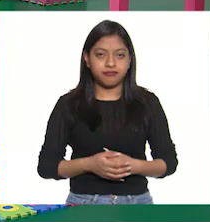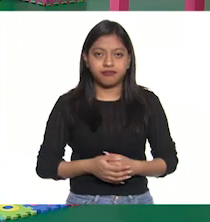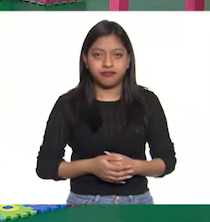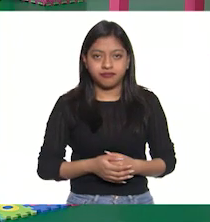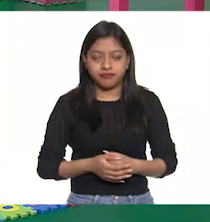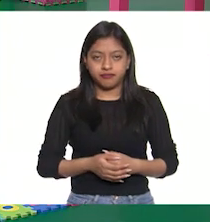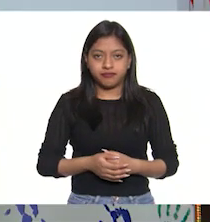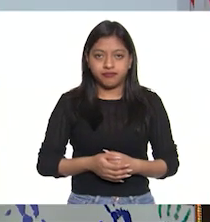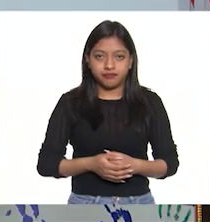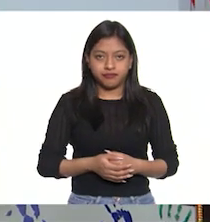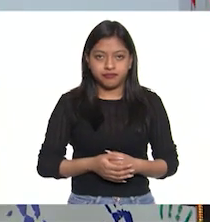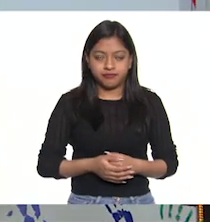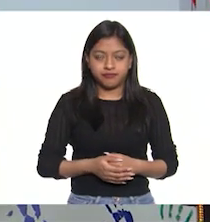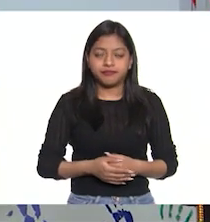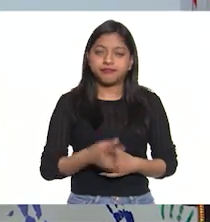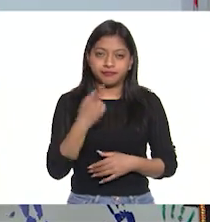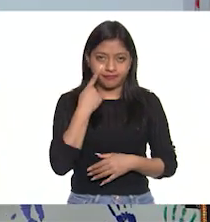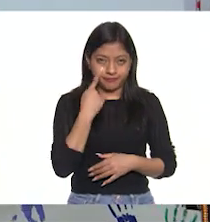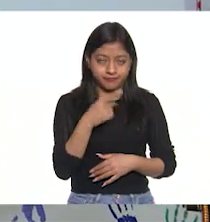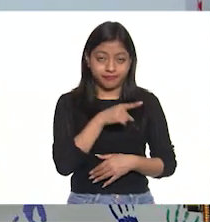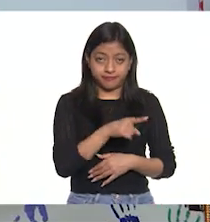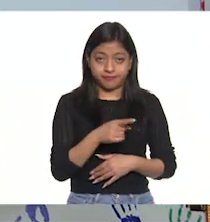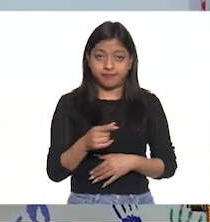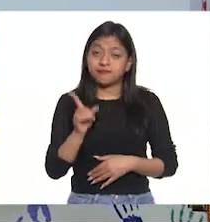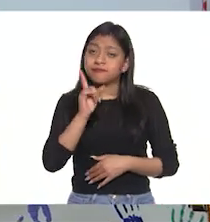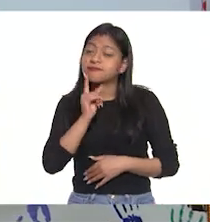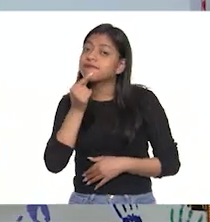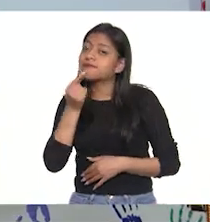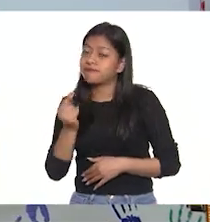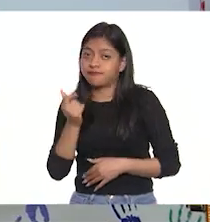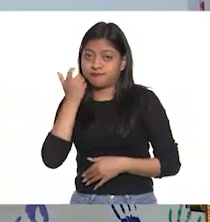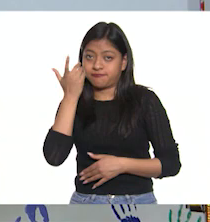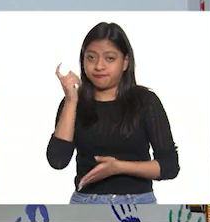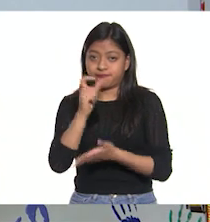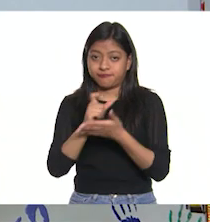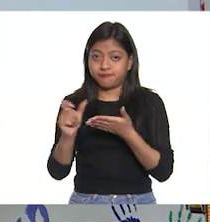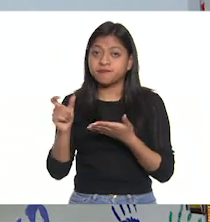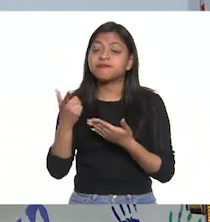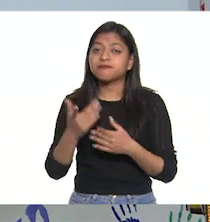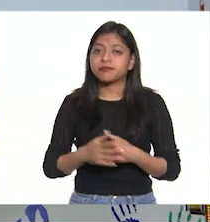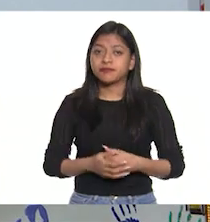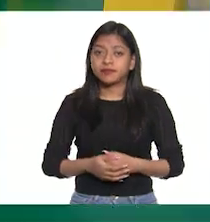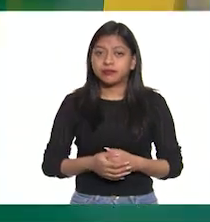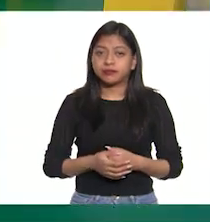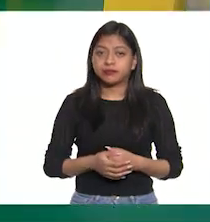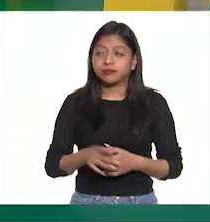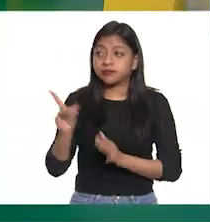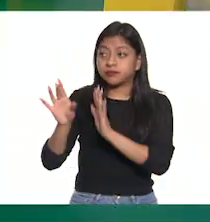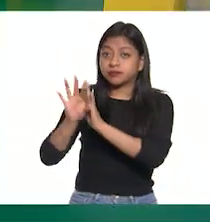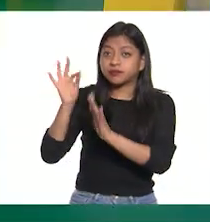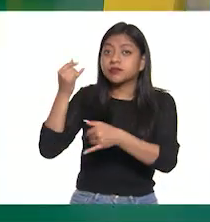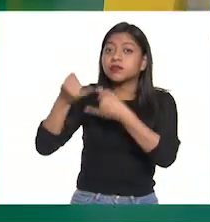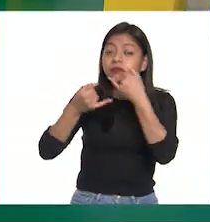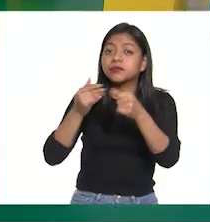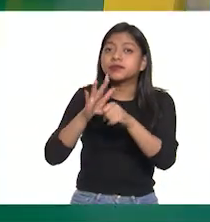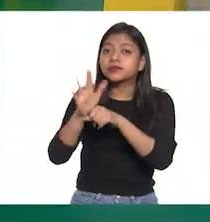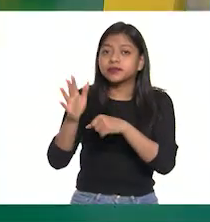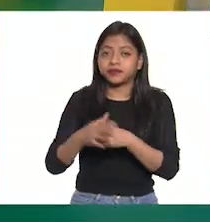empezar. Si quiere comprar, vamos a empezar con ¿cuál te gustaría? Con